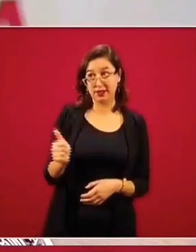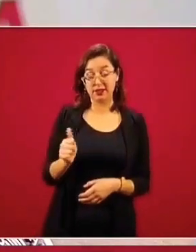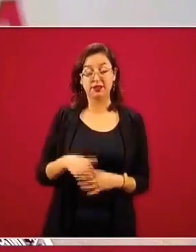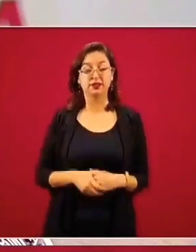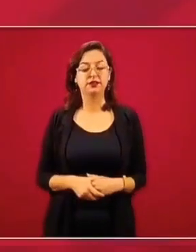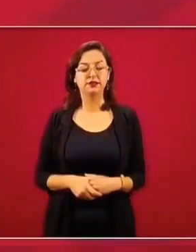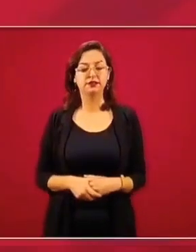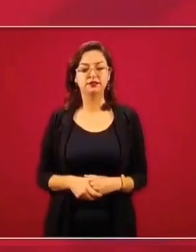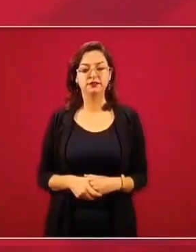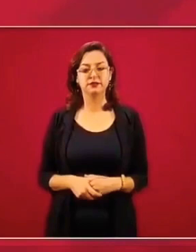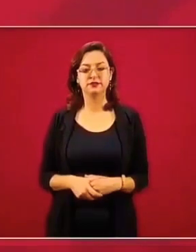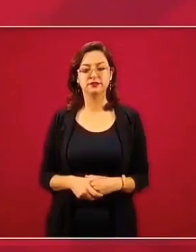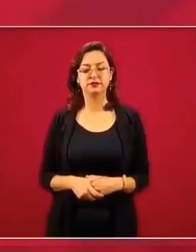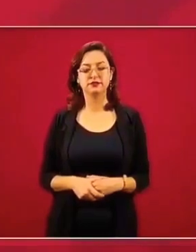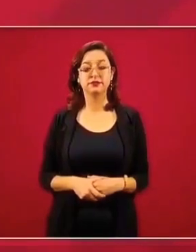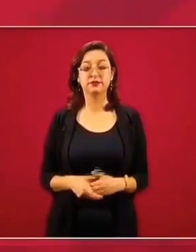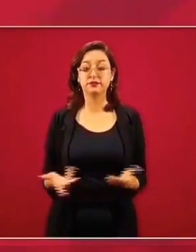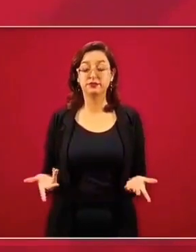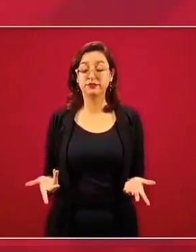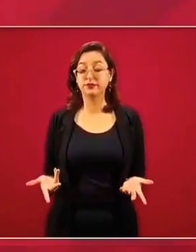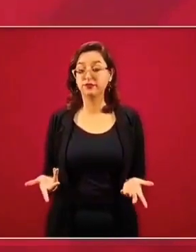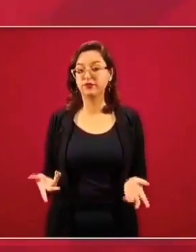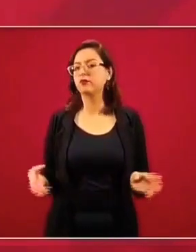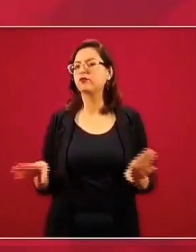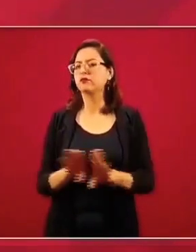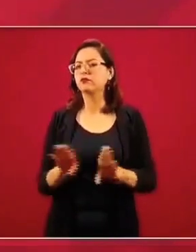Entonces, ¿cuál es la fórmula? Que no haya corrupción,